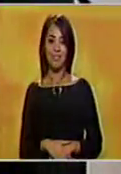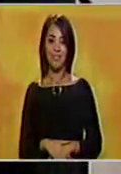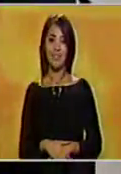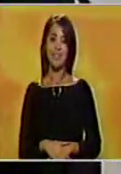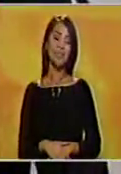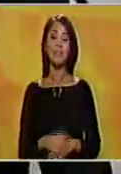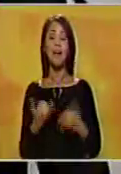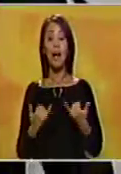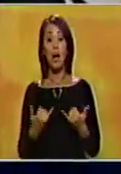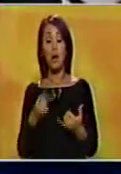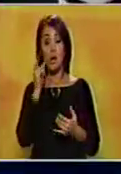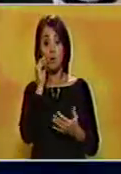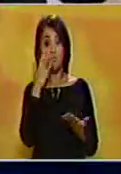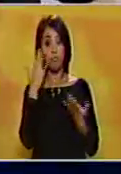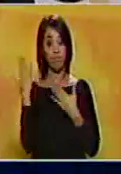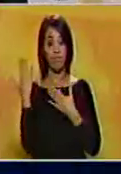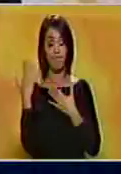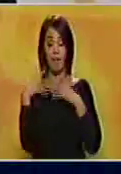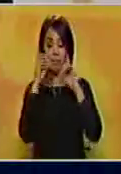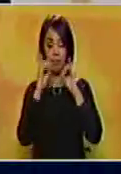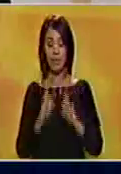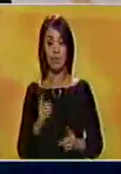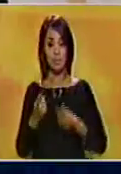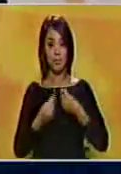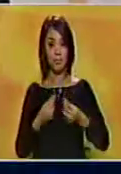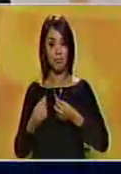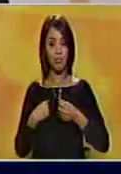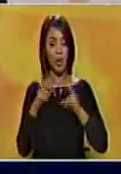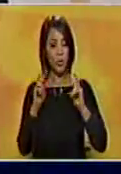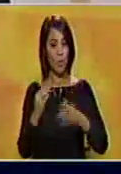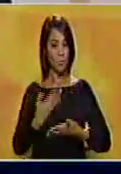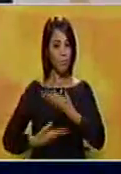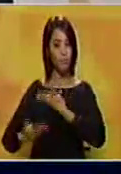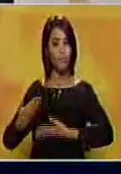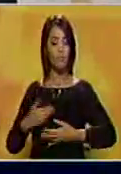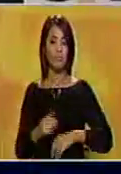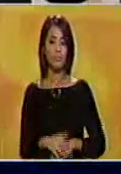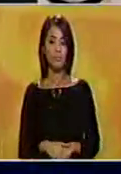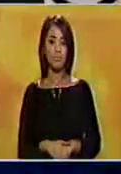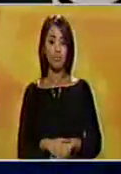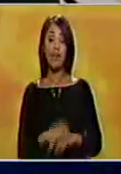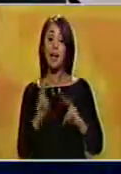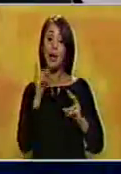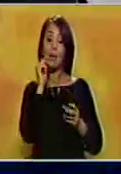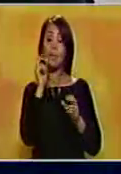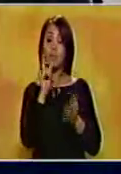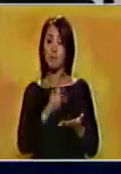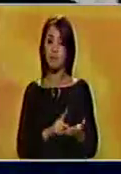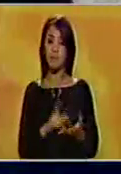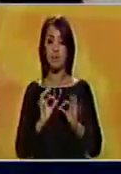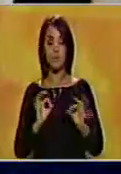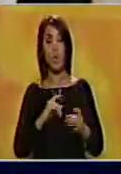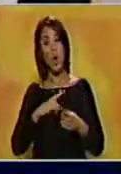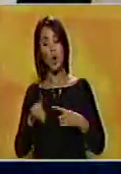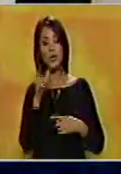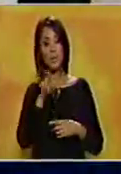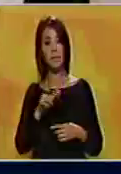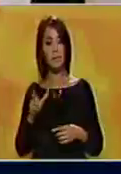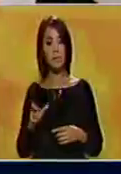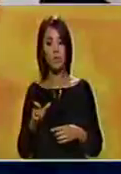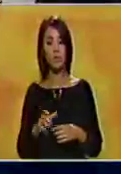Es el turno de Ryan Reynolds, quien decidió invertir en un nuevo negocio. El actor, como otras celebridades, decidió invertir en el negocio del